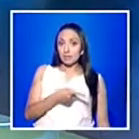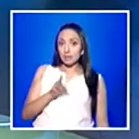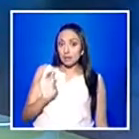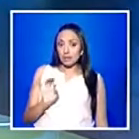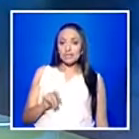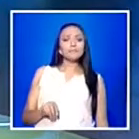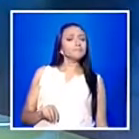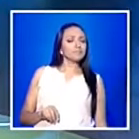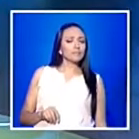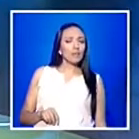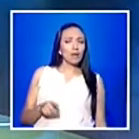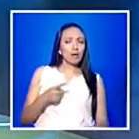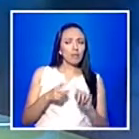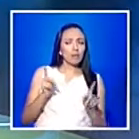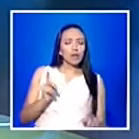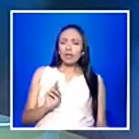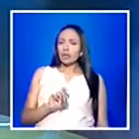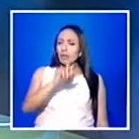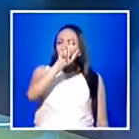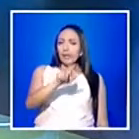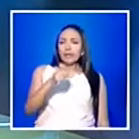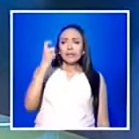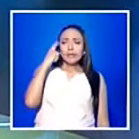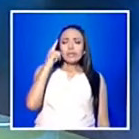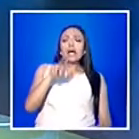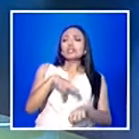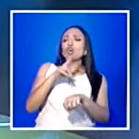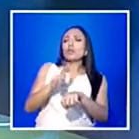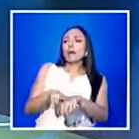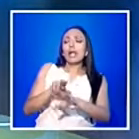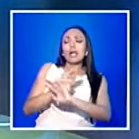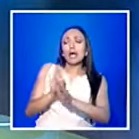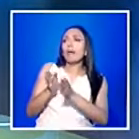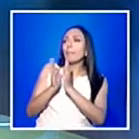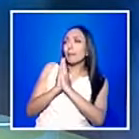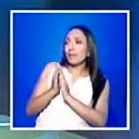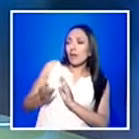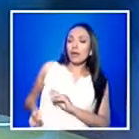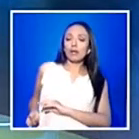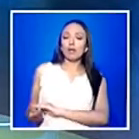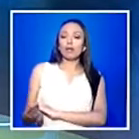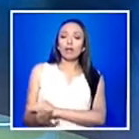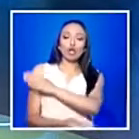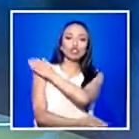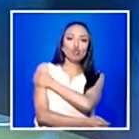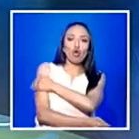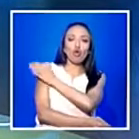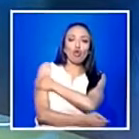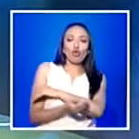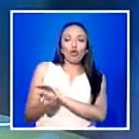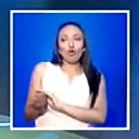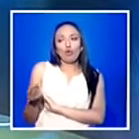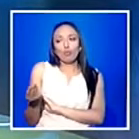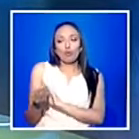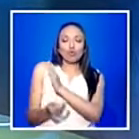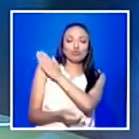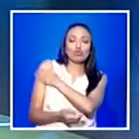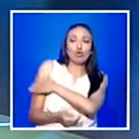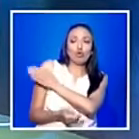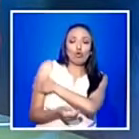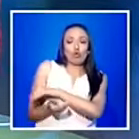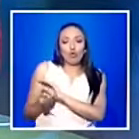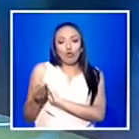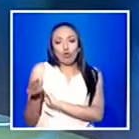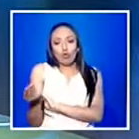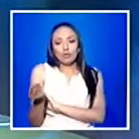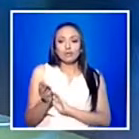se ha naturalizado, Andrea, se ha normalizado en la sociedad este tema de pagar para evitar la multa o coimar.